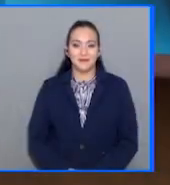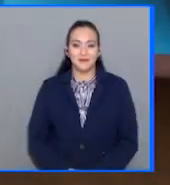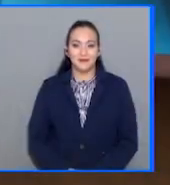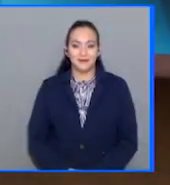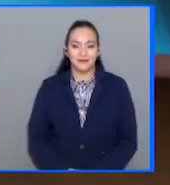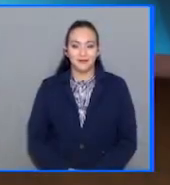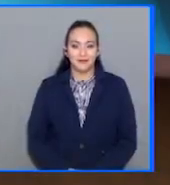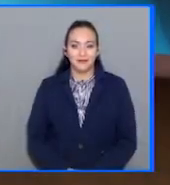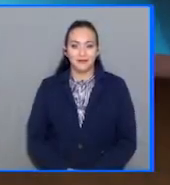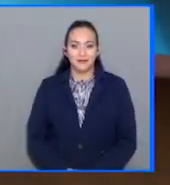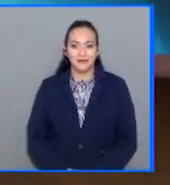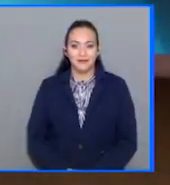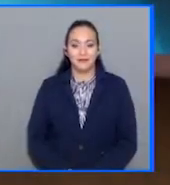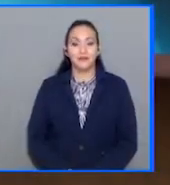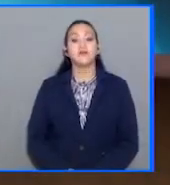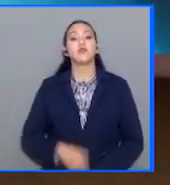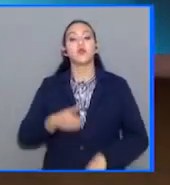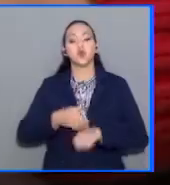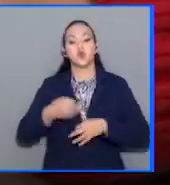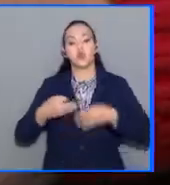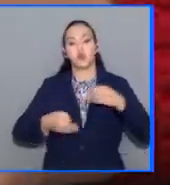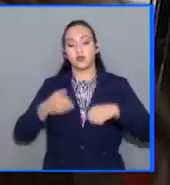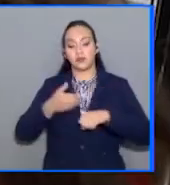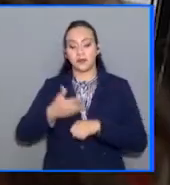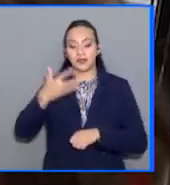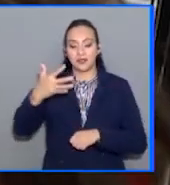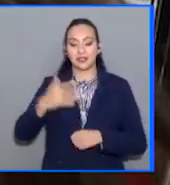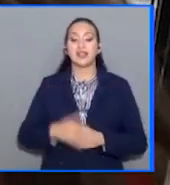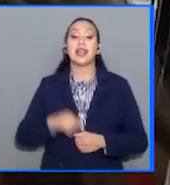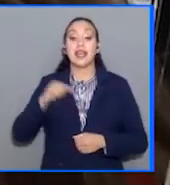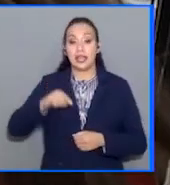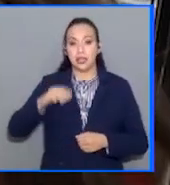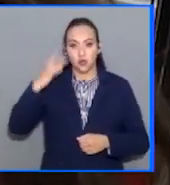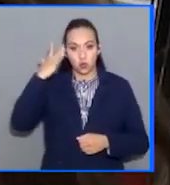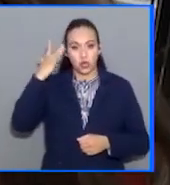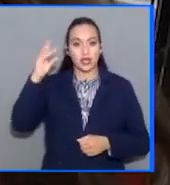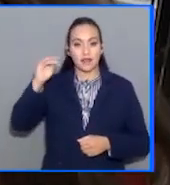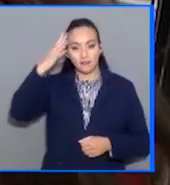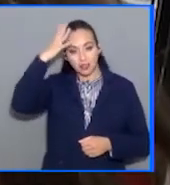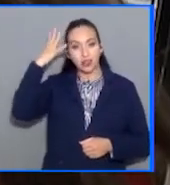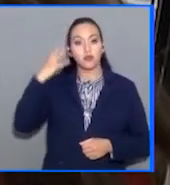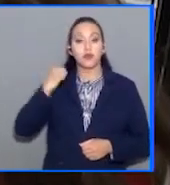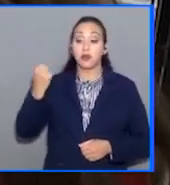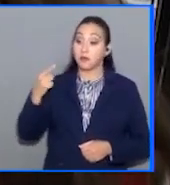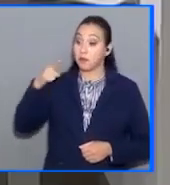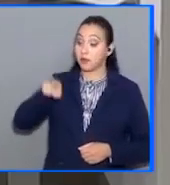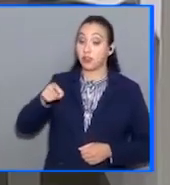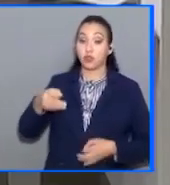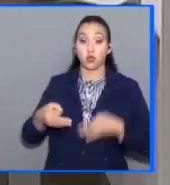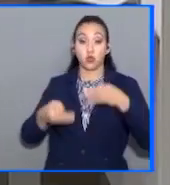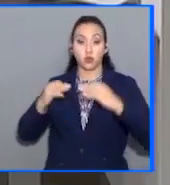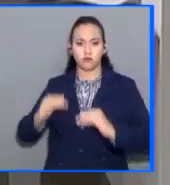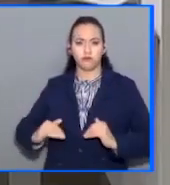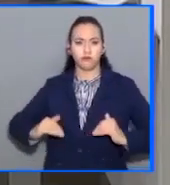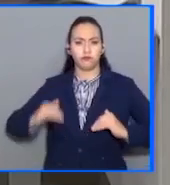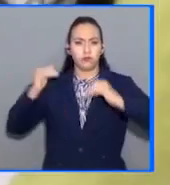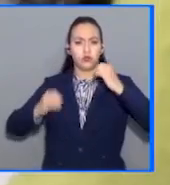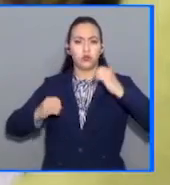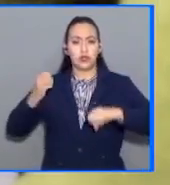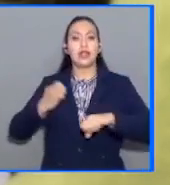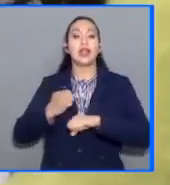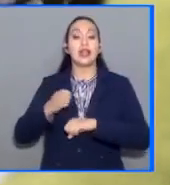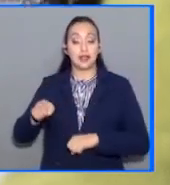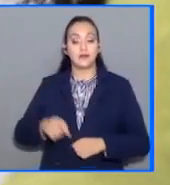El Juzgado Quinto de Distrito con residencia en Cuernavaca, Morelos, ordenó al Tribunal Superior de Justicia del Estado suspender